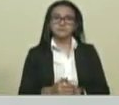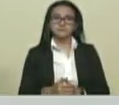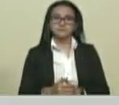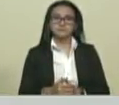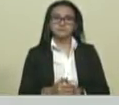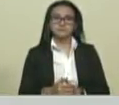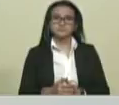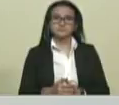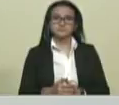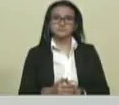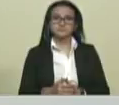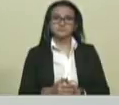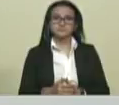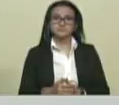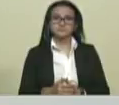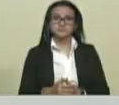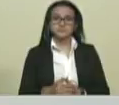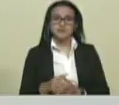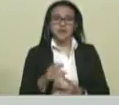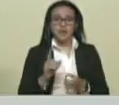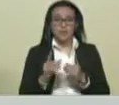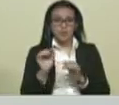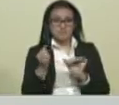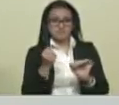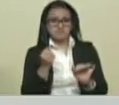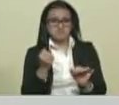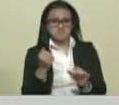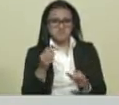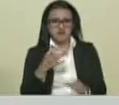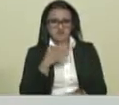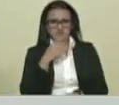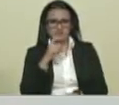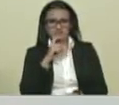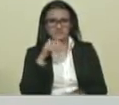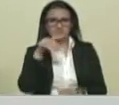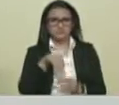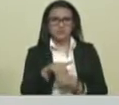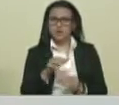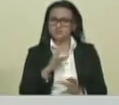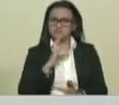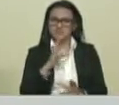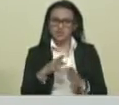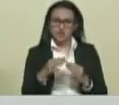creo que dijiste que había impedimento. Todo se ha resuelto.